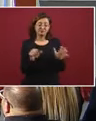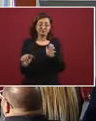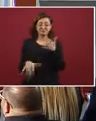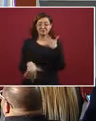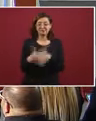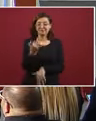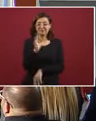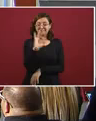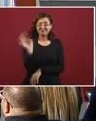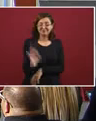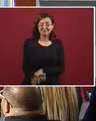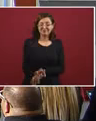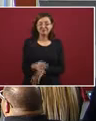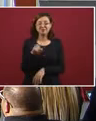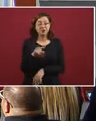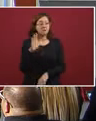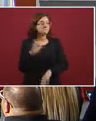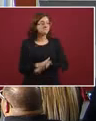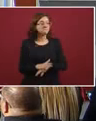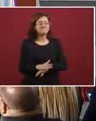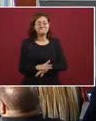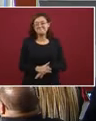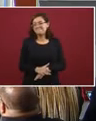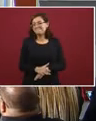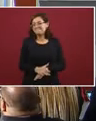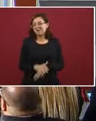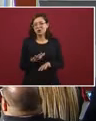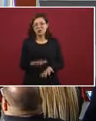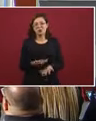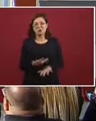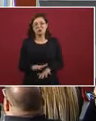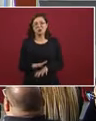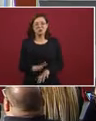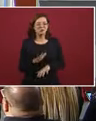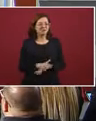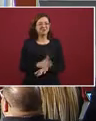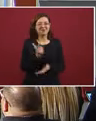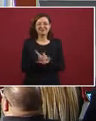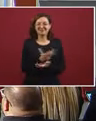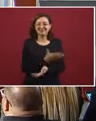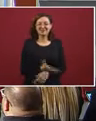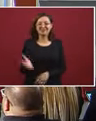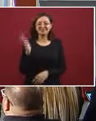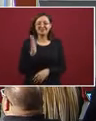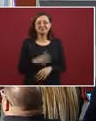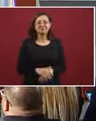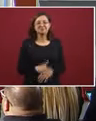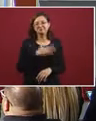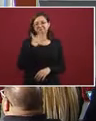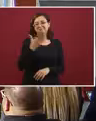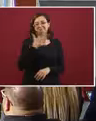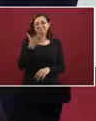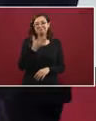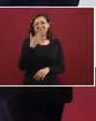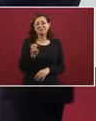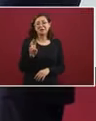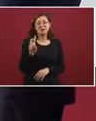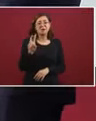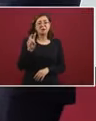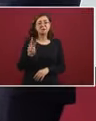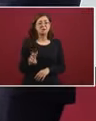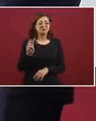615%. De hecho, fue el bien que así lo quieren ver, fue el que mayor sobreprecio tuvo. Usualmente, insisto, los bochitos han tenido muy